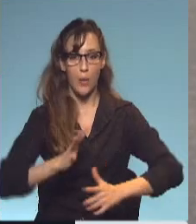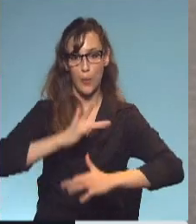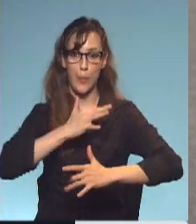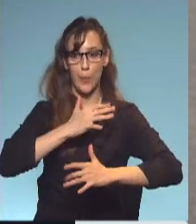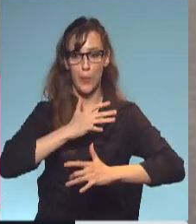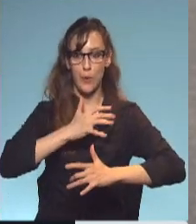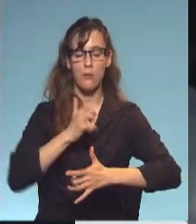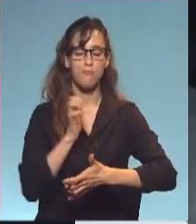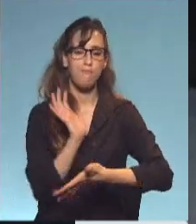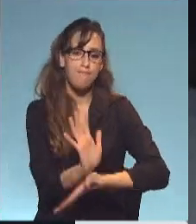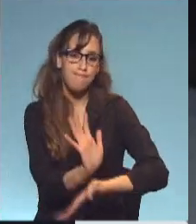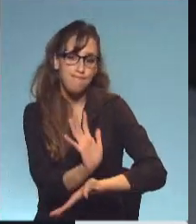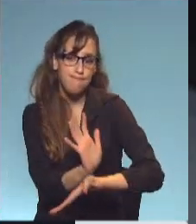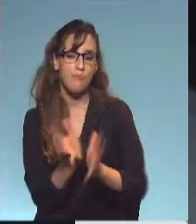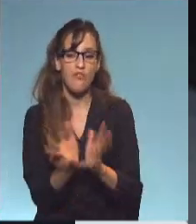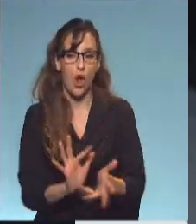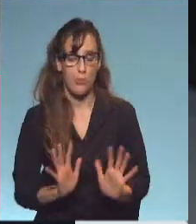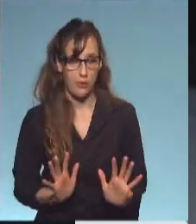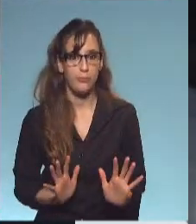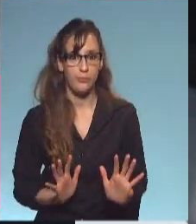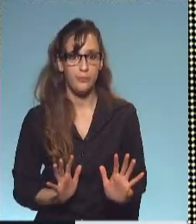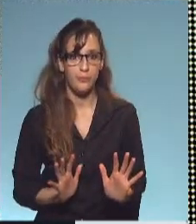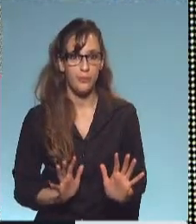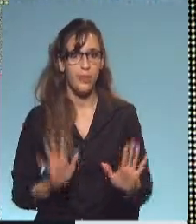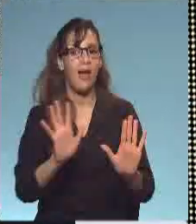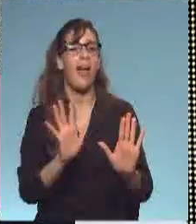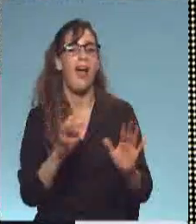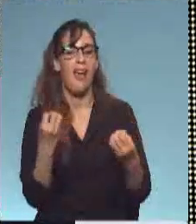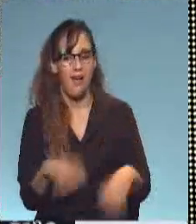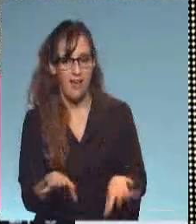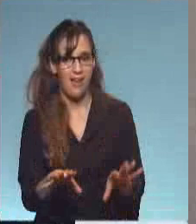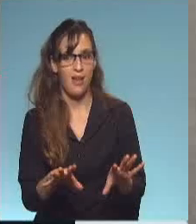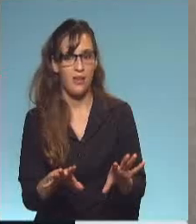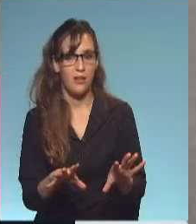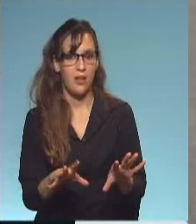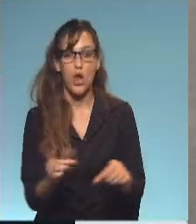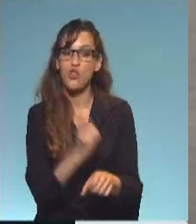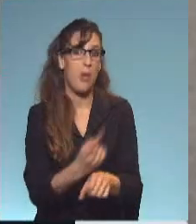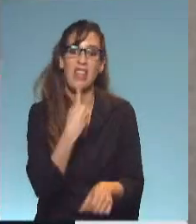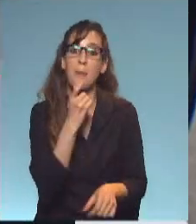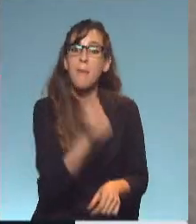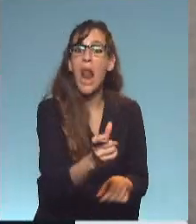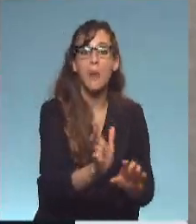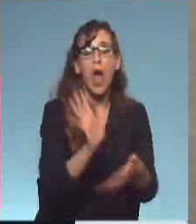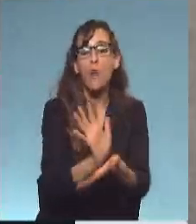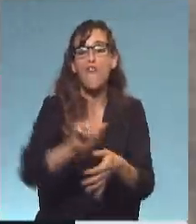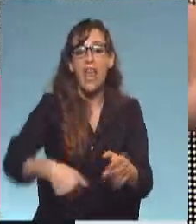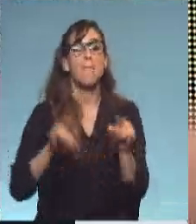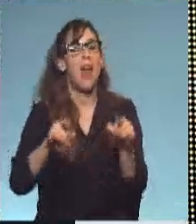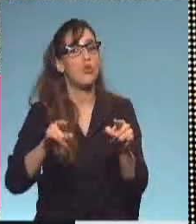No, bueno, eso es otra cosa. No, eso que decís. Sí, no se puede decir. Pero no importa. Si vos querés decirla, decila cuando te